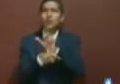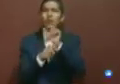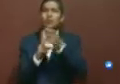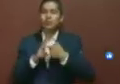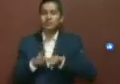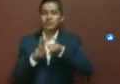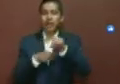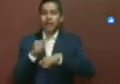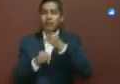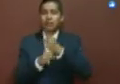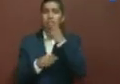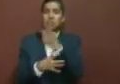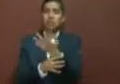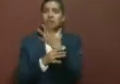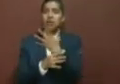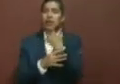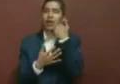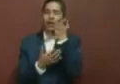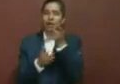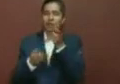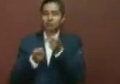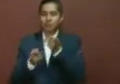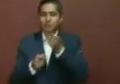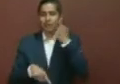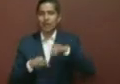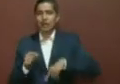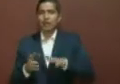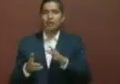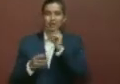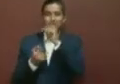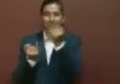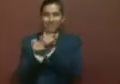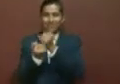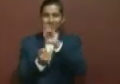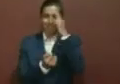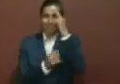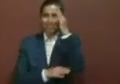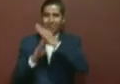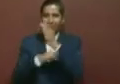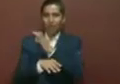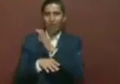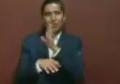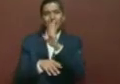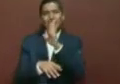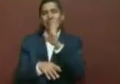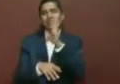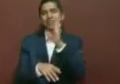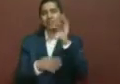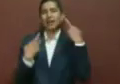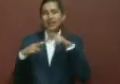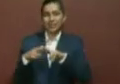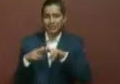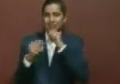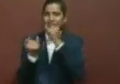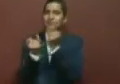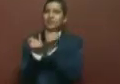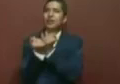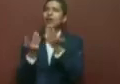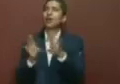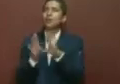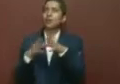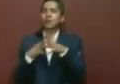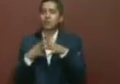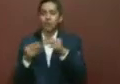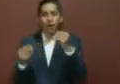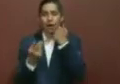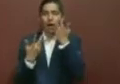año a Michoacán se le pretendió meter una dinámica similar cuando la crisis de la coordinadora también de generar un ambiente de desaparición de